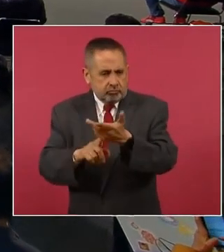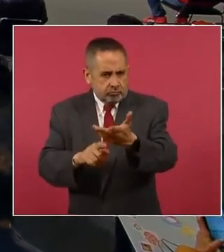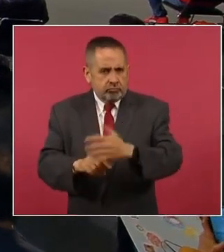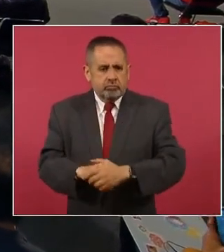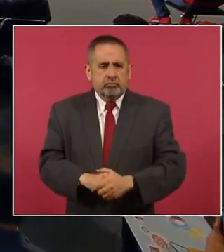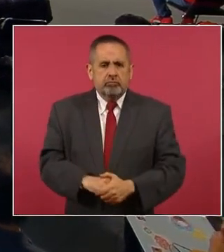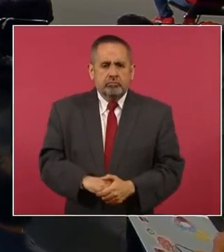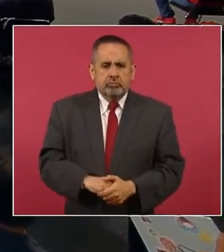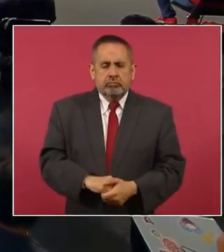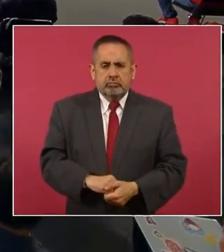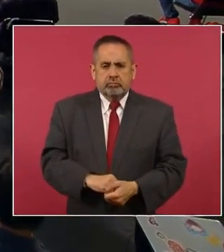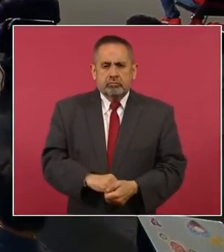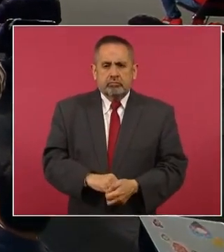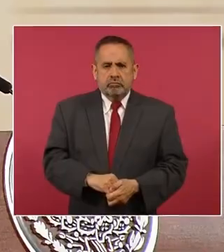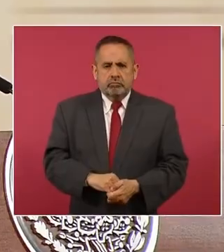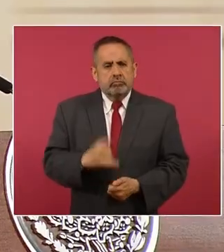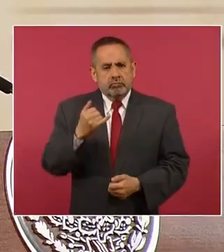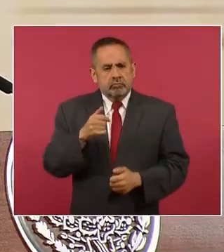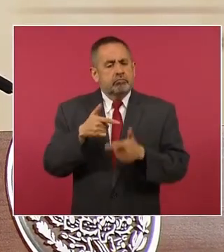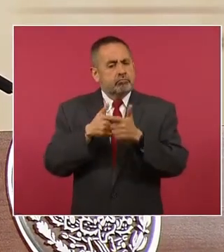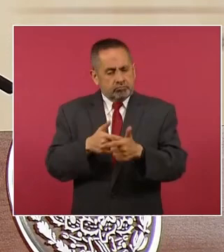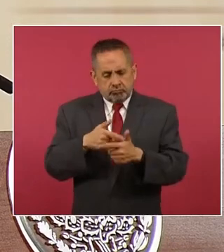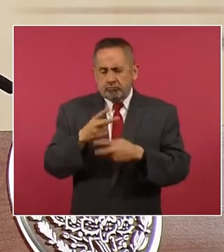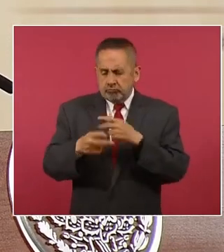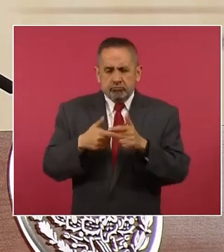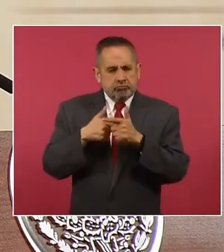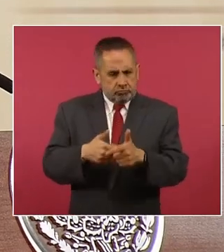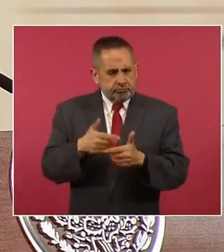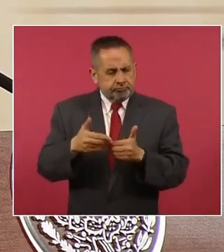Y vamos a seguir sosteniendo